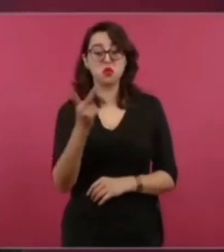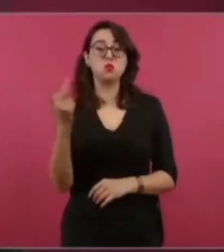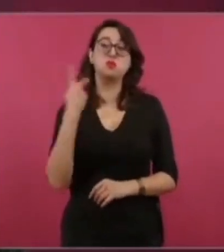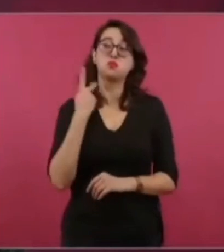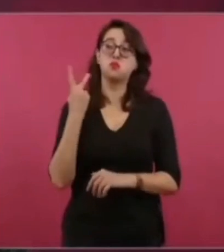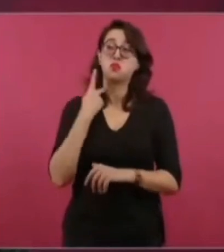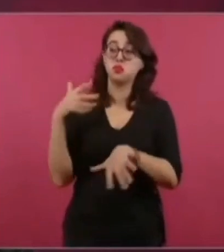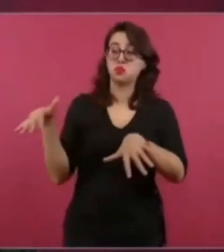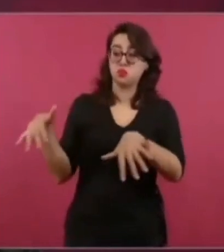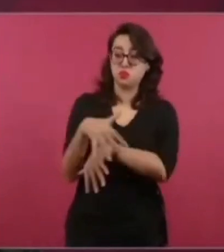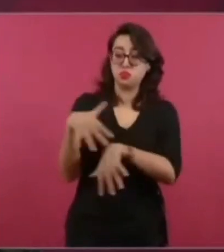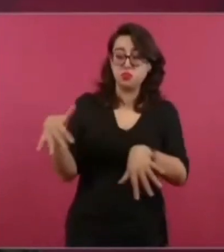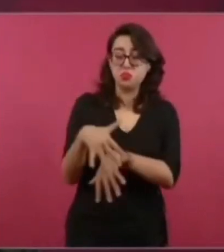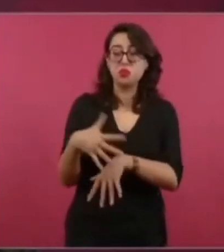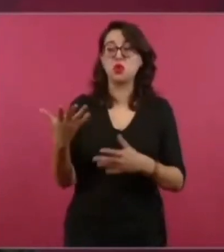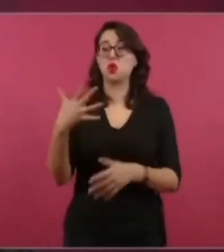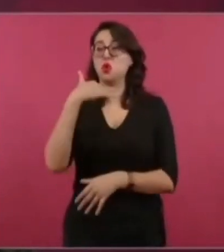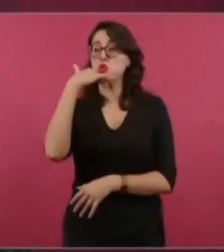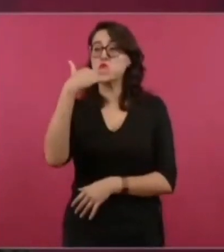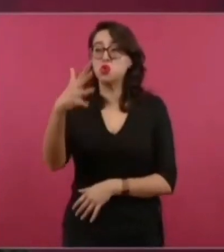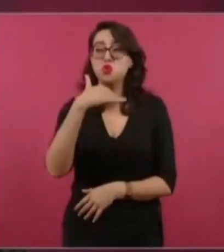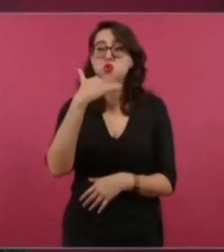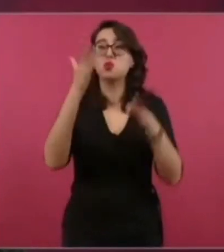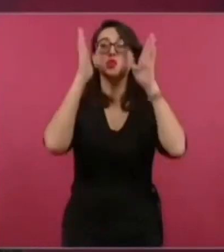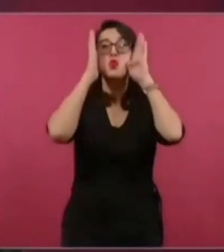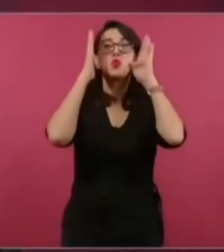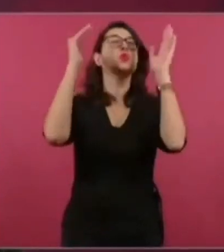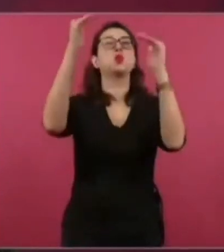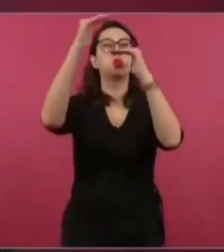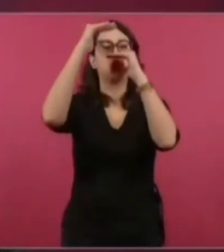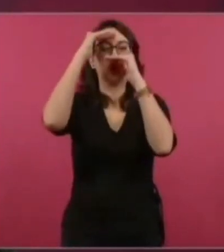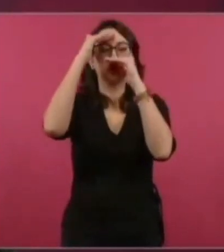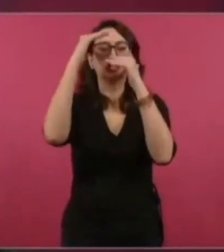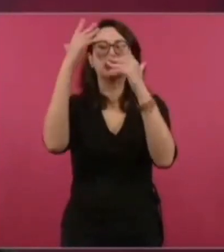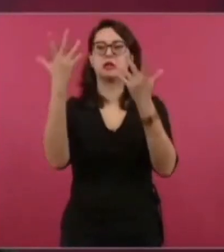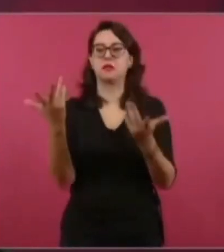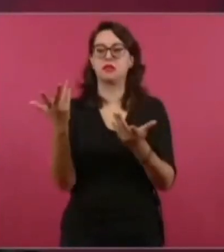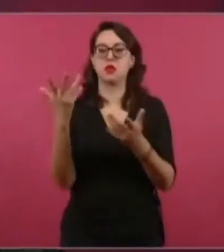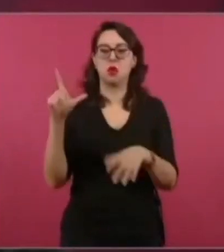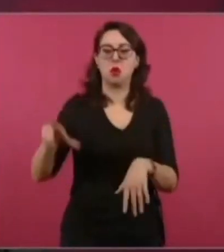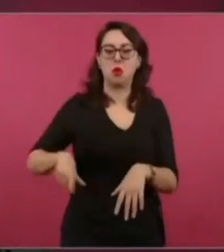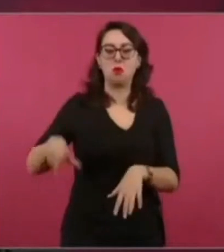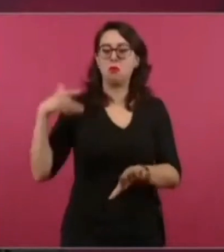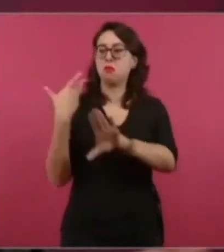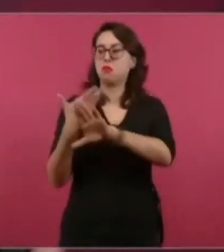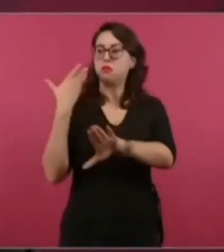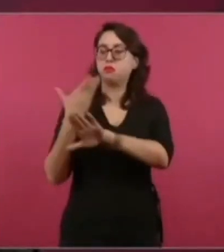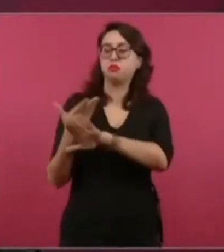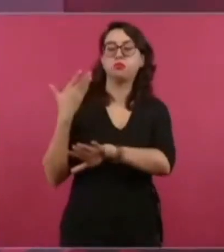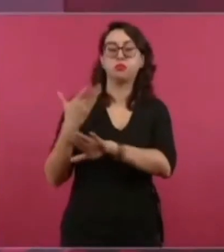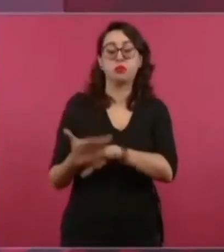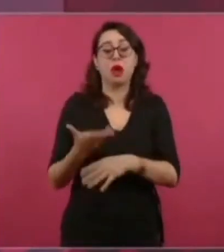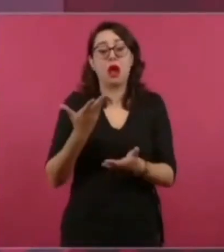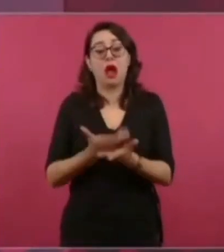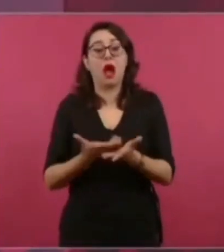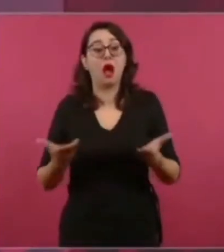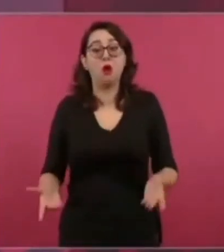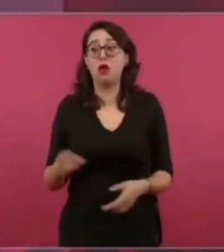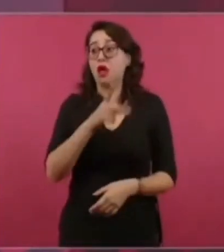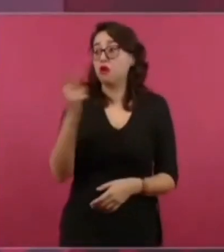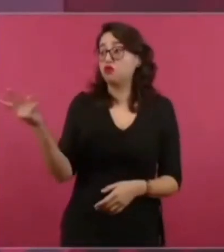Y se va así, se va a continuar con el proceso legal, porque